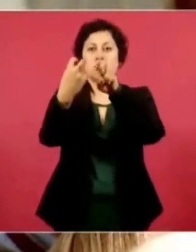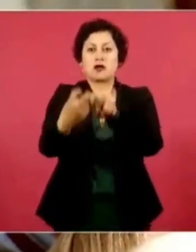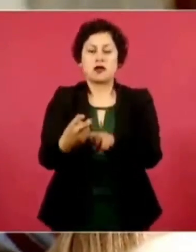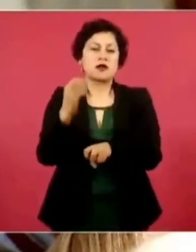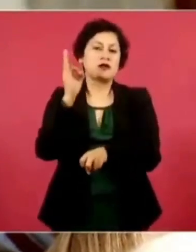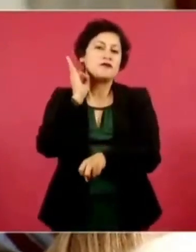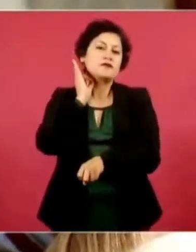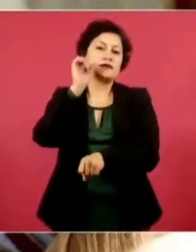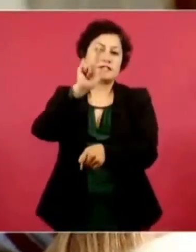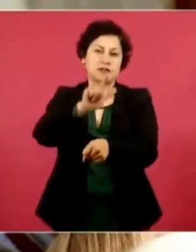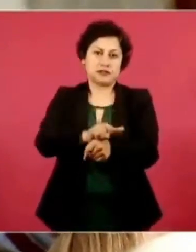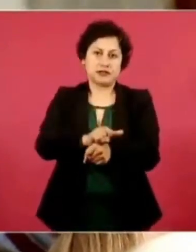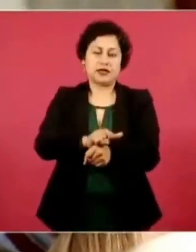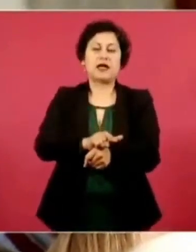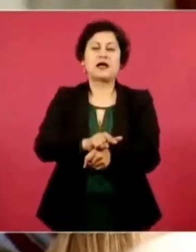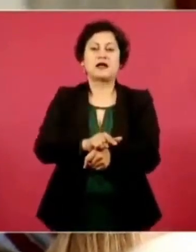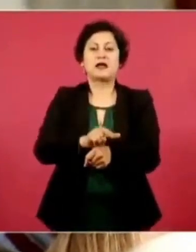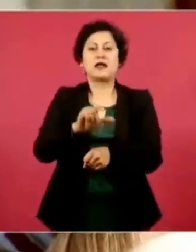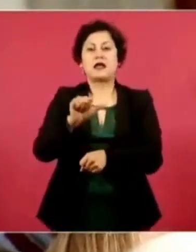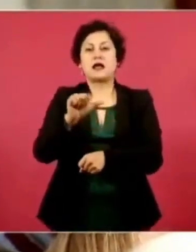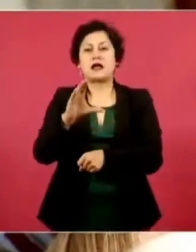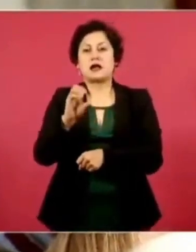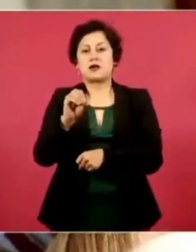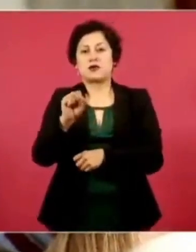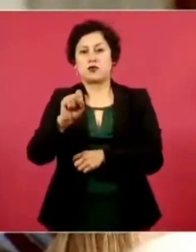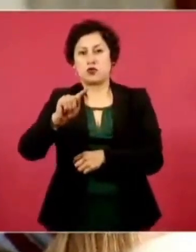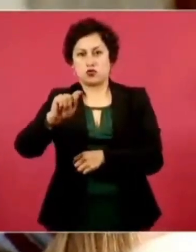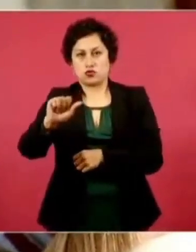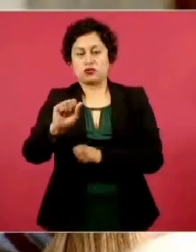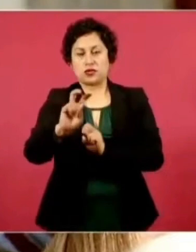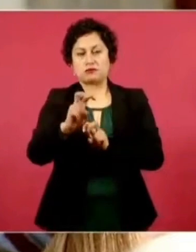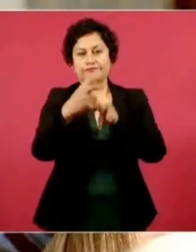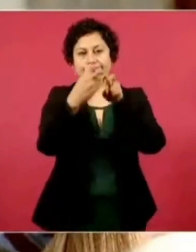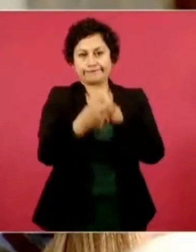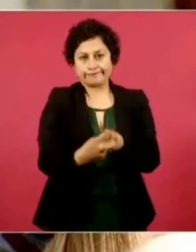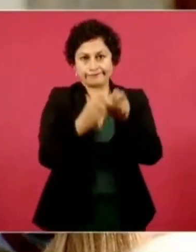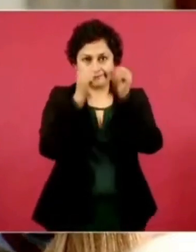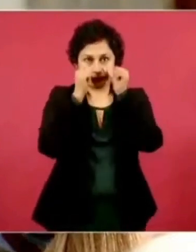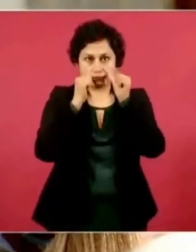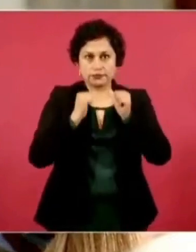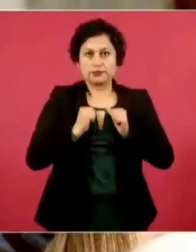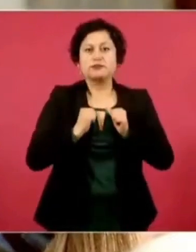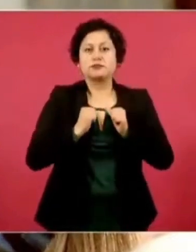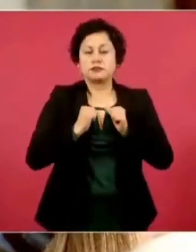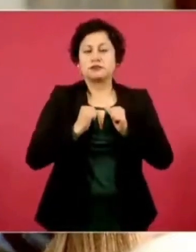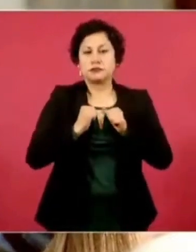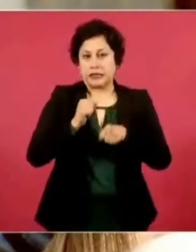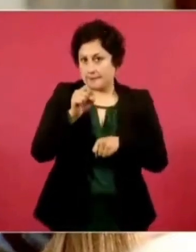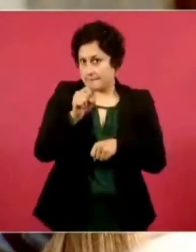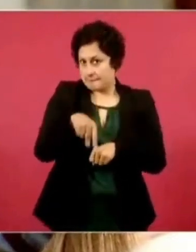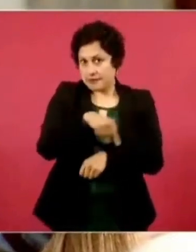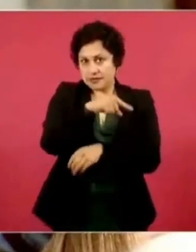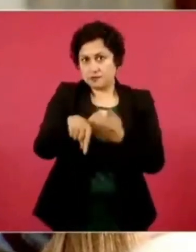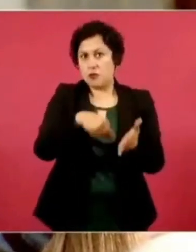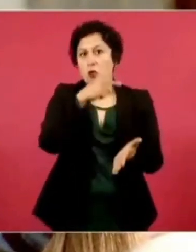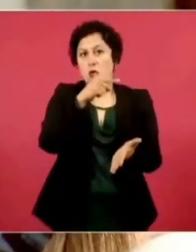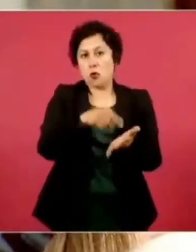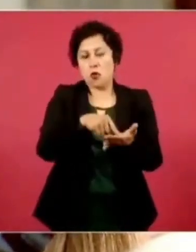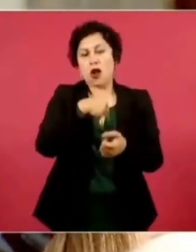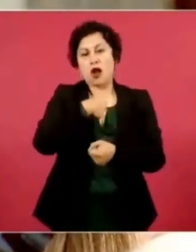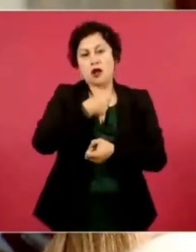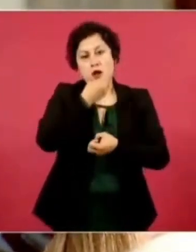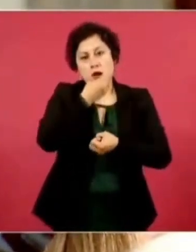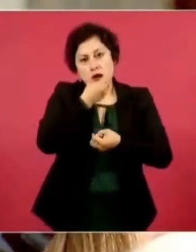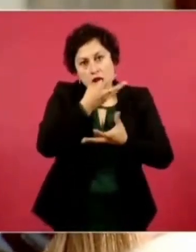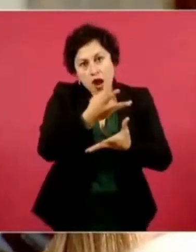Acosta, y resulta que ahí se hacen las declaraciones, se hacen las ratificaciones,